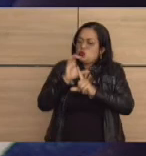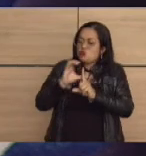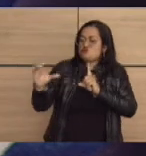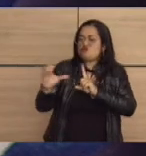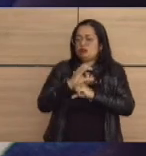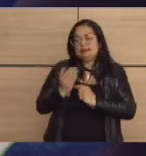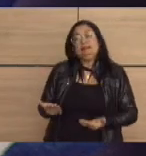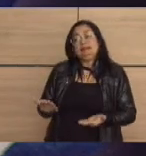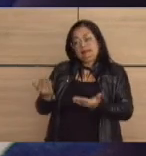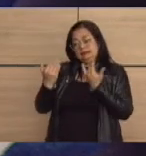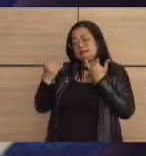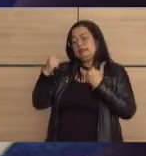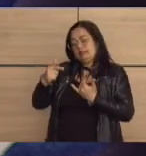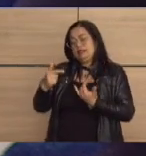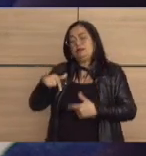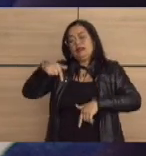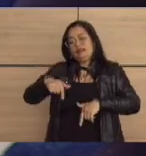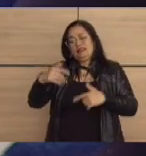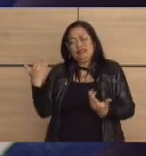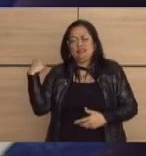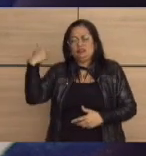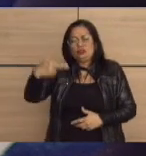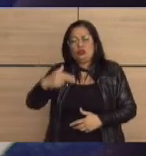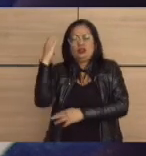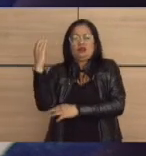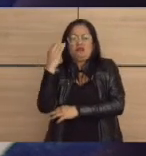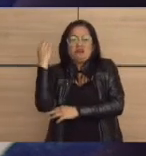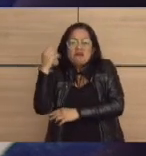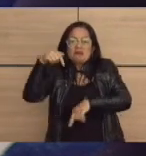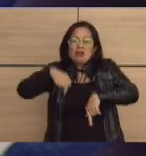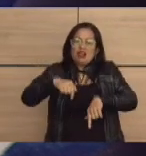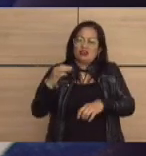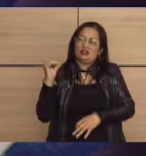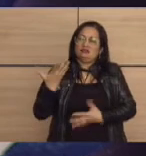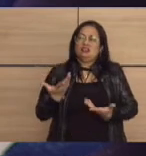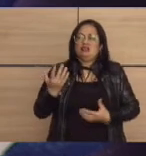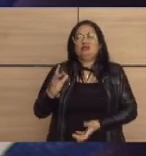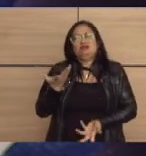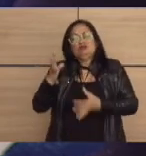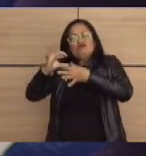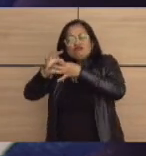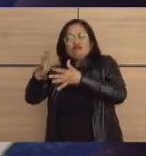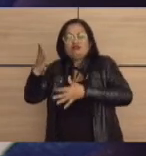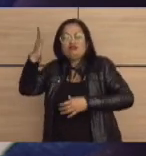valiosas de lo que ha sido nuestra aventura estética y espiritual desde el comienzo.